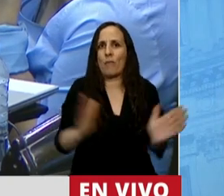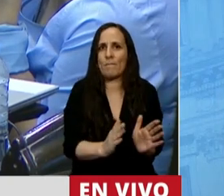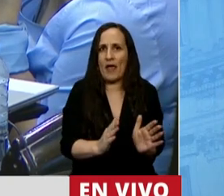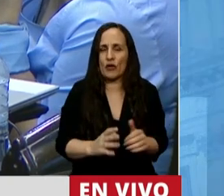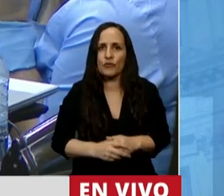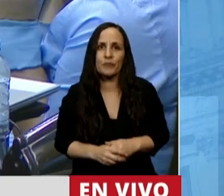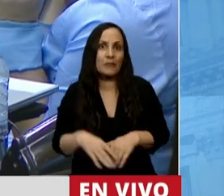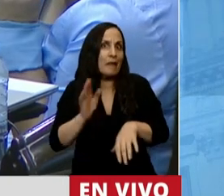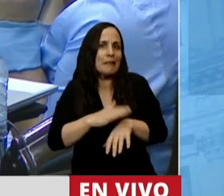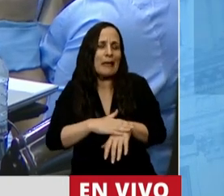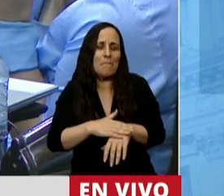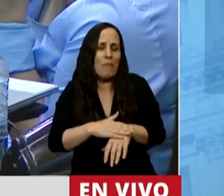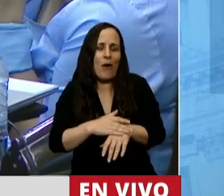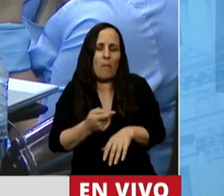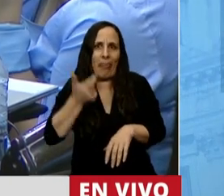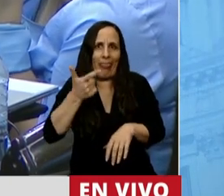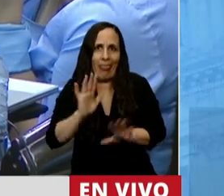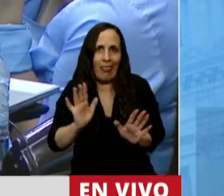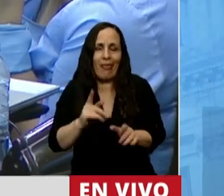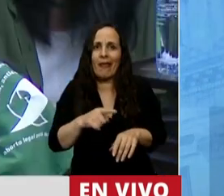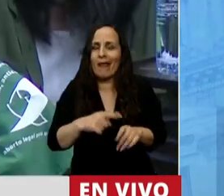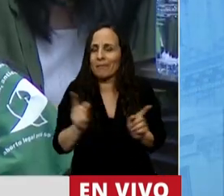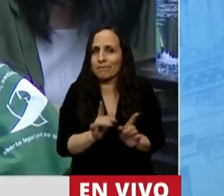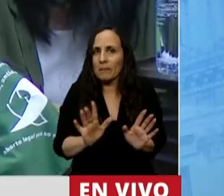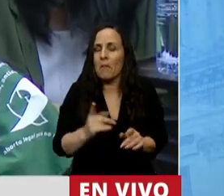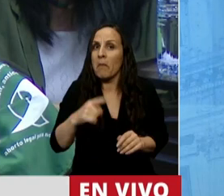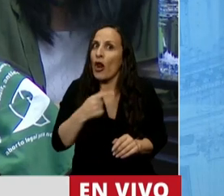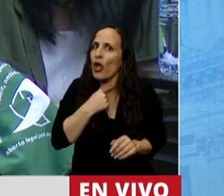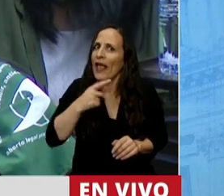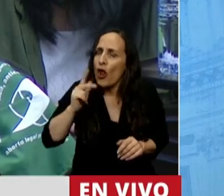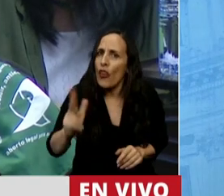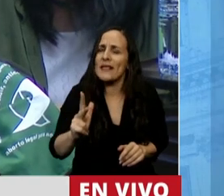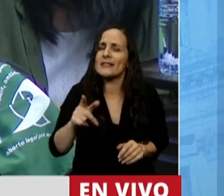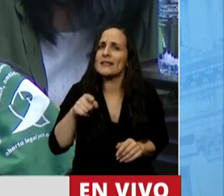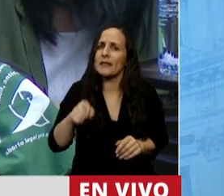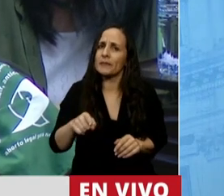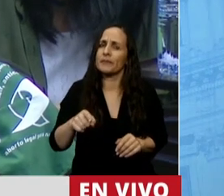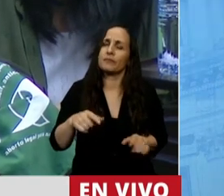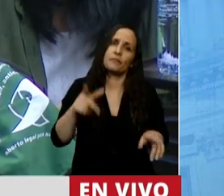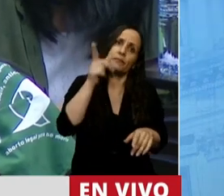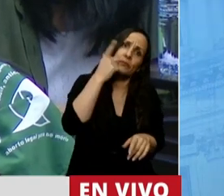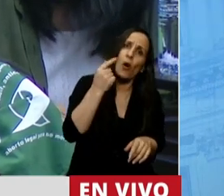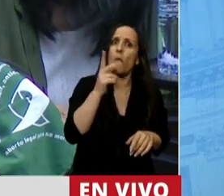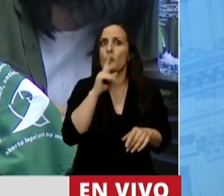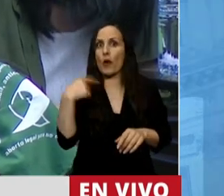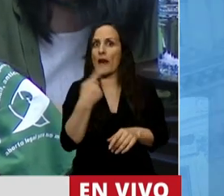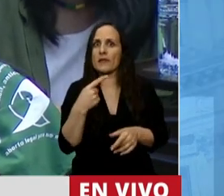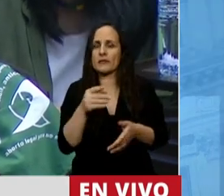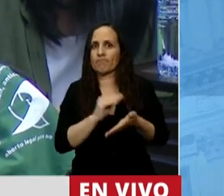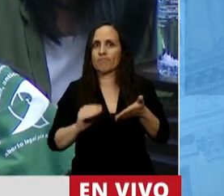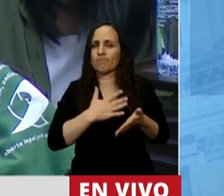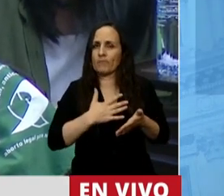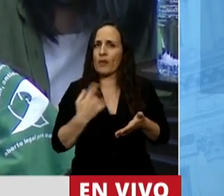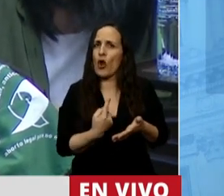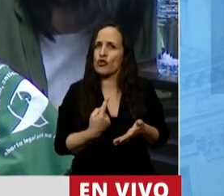Se me acaba el tiempo, presidente, pero quiero decir que como hombres y mujeres de la política no